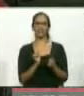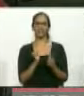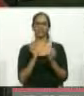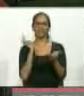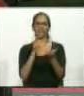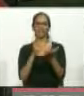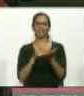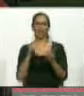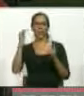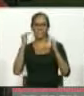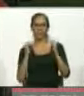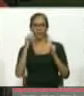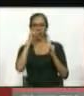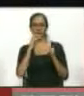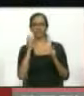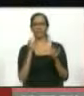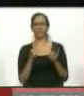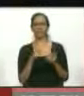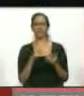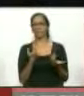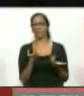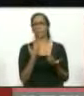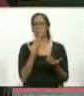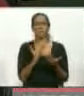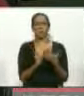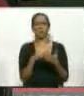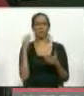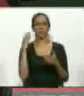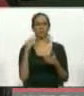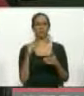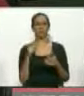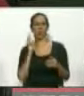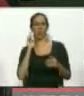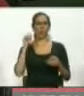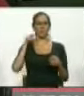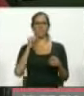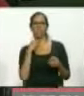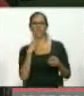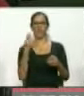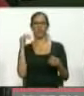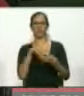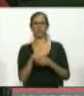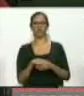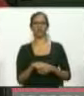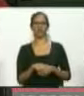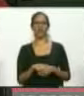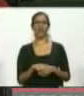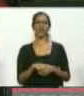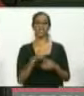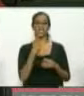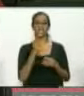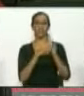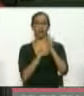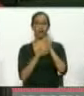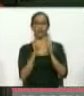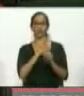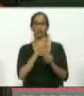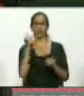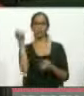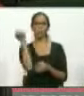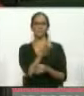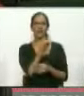menor de edad pero está solo siempre colombiano en 10 de que esa señora cuando decía usted no tiene ni voz ni voto así dicen los líderes sociales cuando los